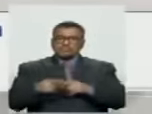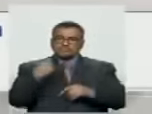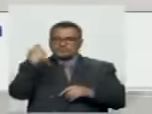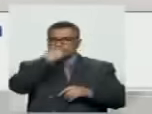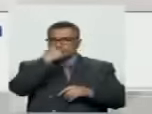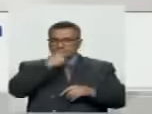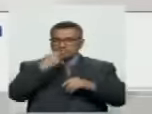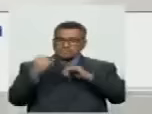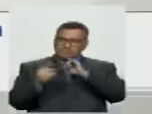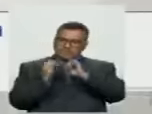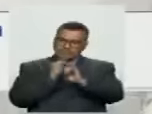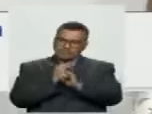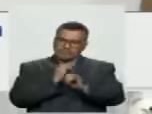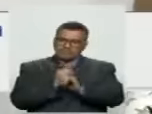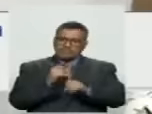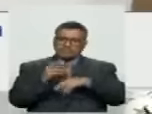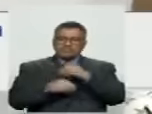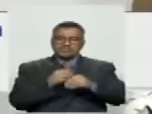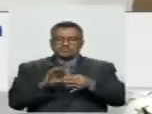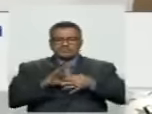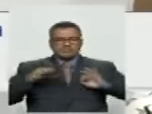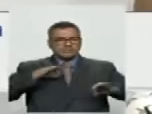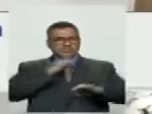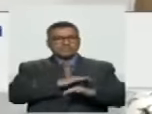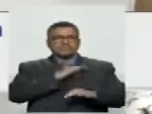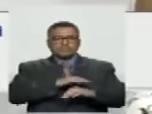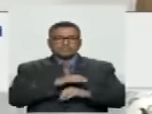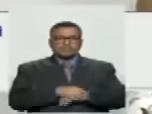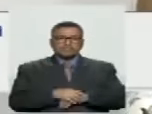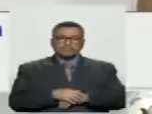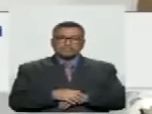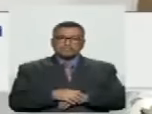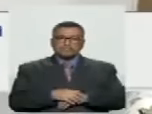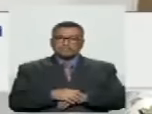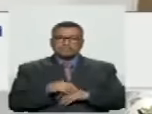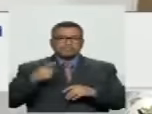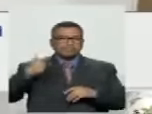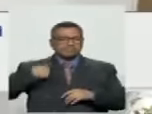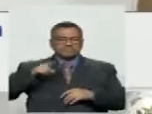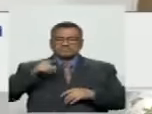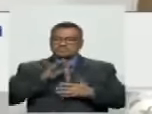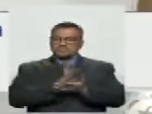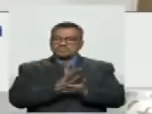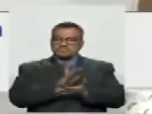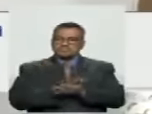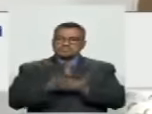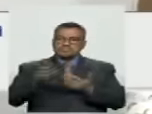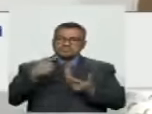cocaína en forma de red social. No importa.